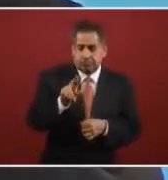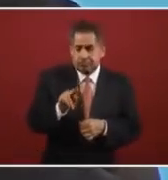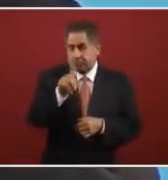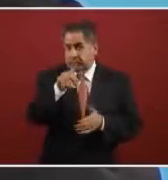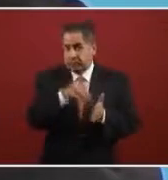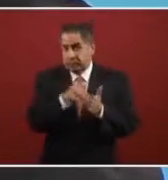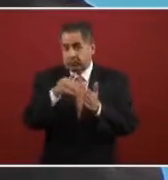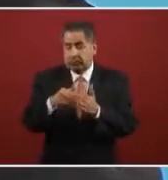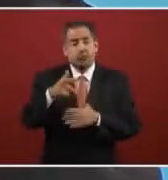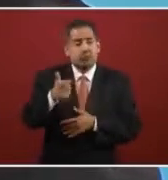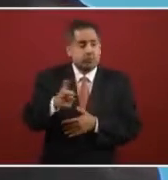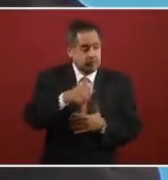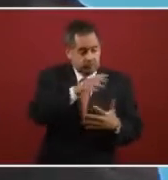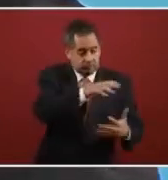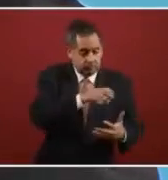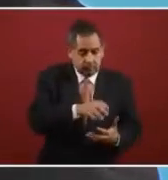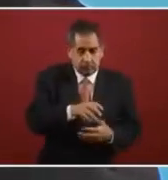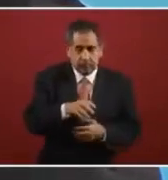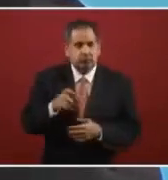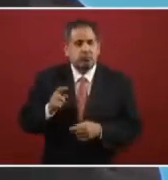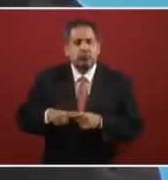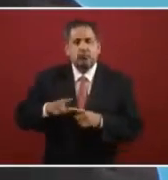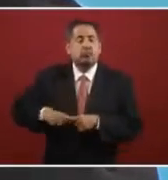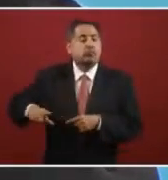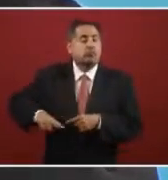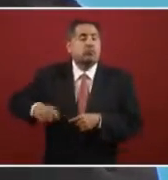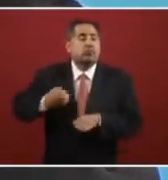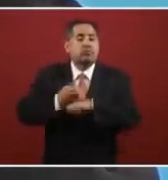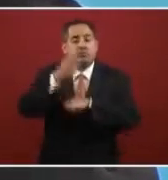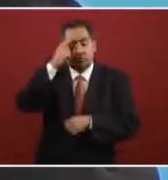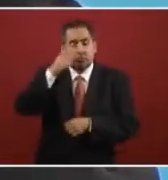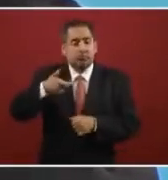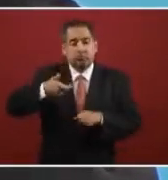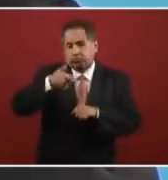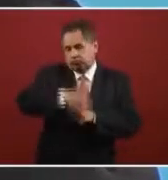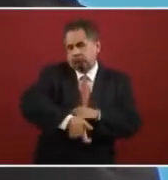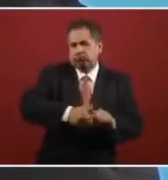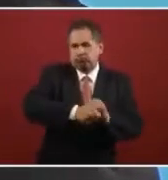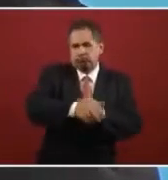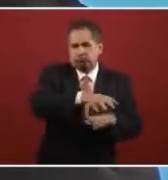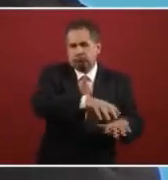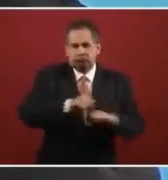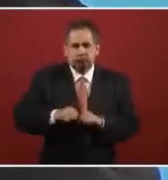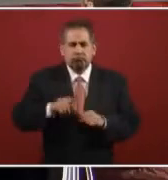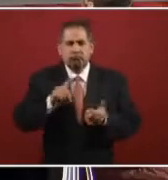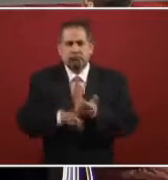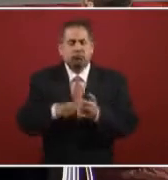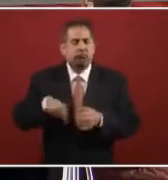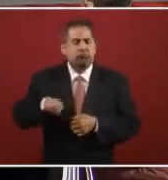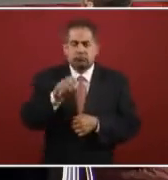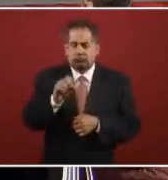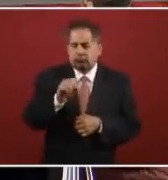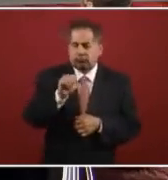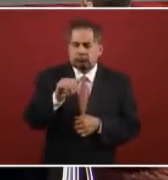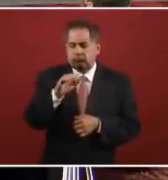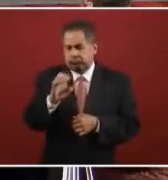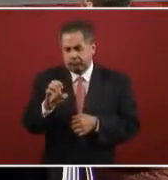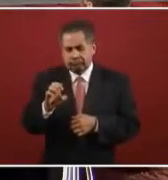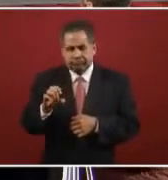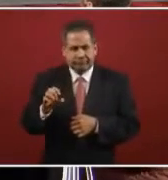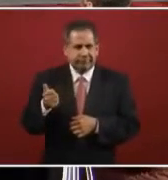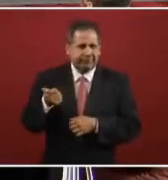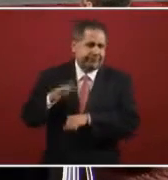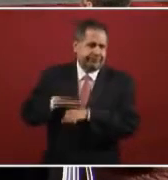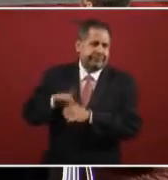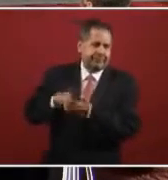millones de pesos. 181 million Esto pesos. fue una adjudicación directa al gobierno del Estado de México en 2004 por el entonces SAI, el Servicio de Administración y